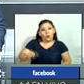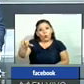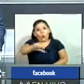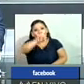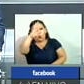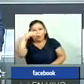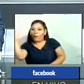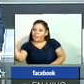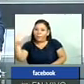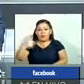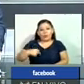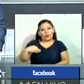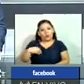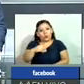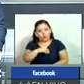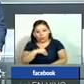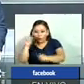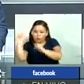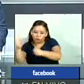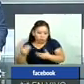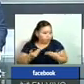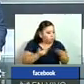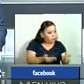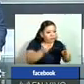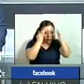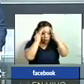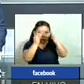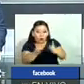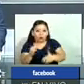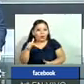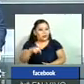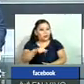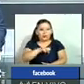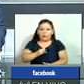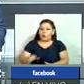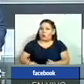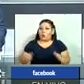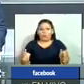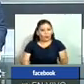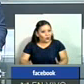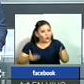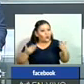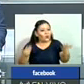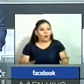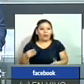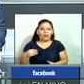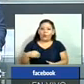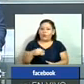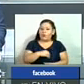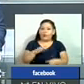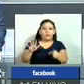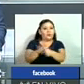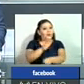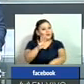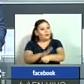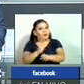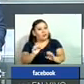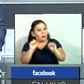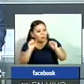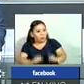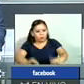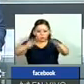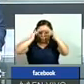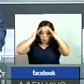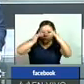para suplir las necesidades de atención de la población el salvador no cuenta con los especialistas suficientes para atender la emergencia por